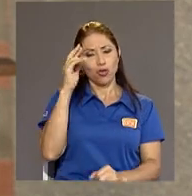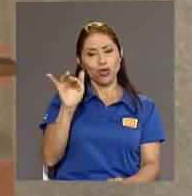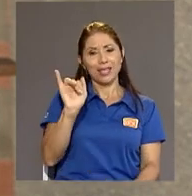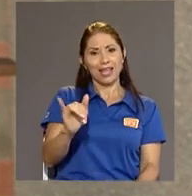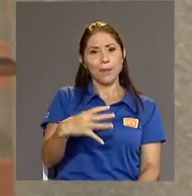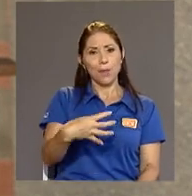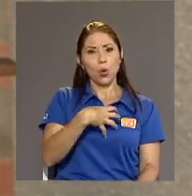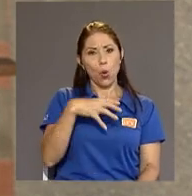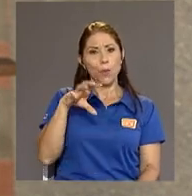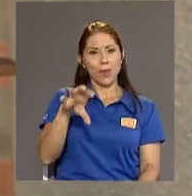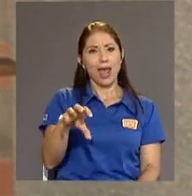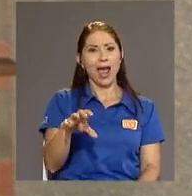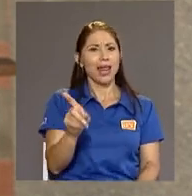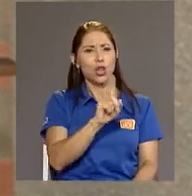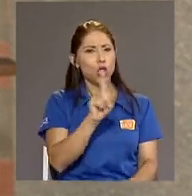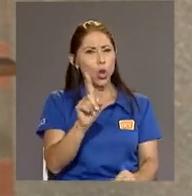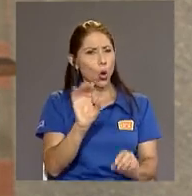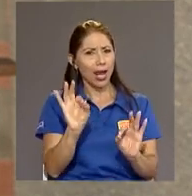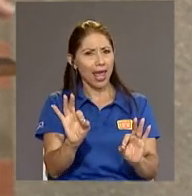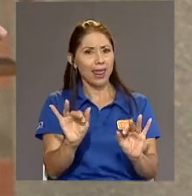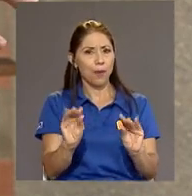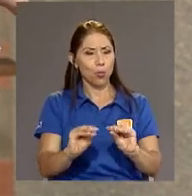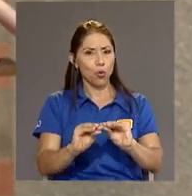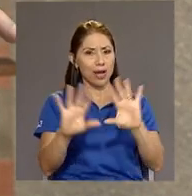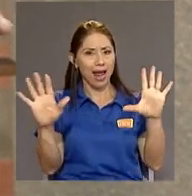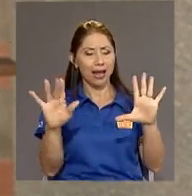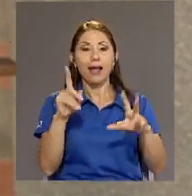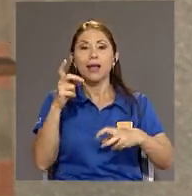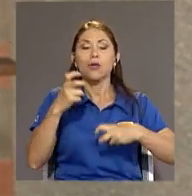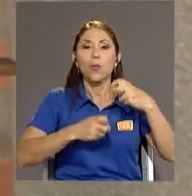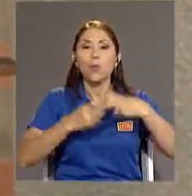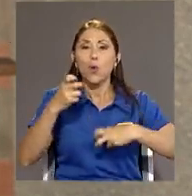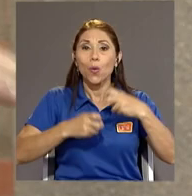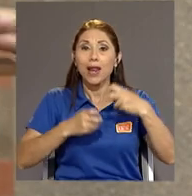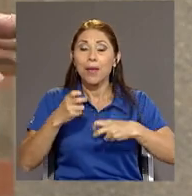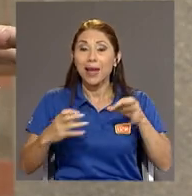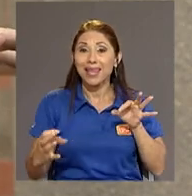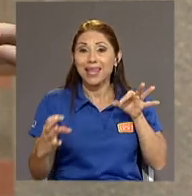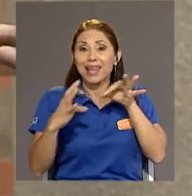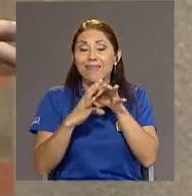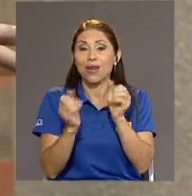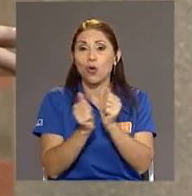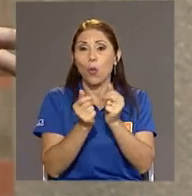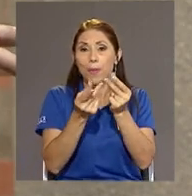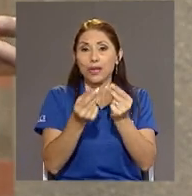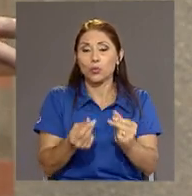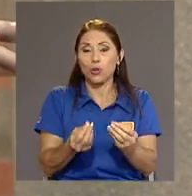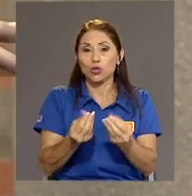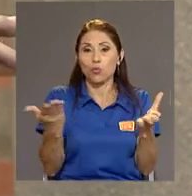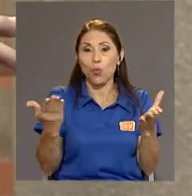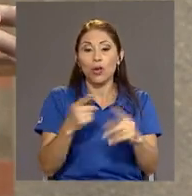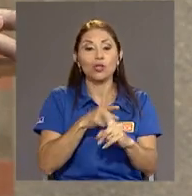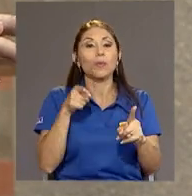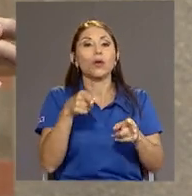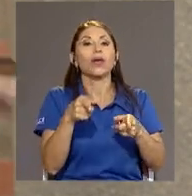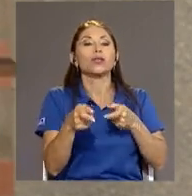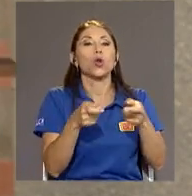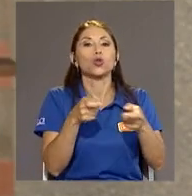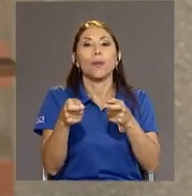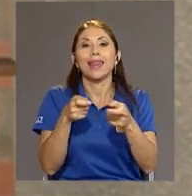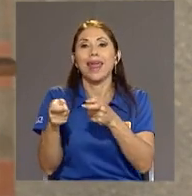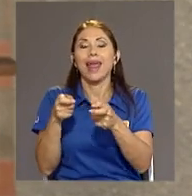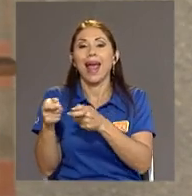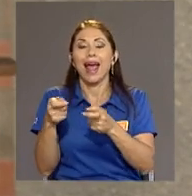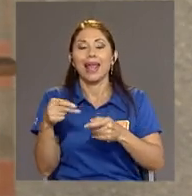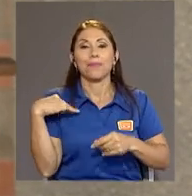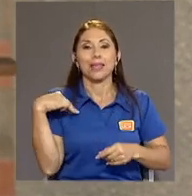no queda muy clara, y uno de los problemas es que tiene que ver con los presupuestos públicos, pero los presupuestos públicos los maneja el Ministerio de Hacienda. Entonces hay